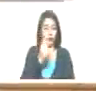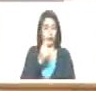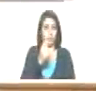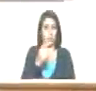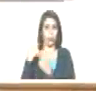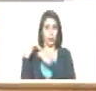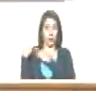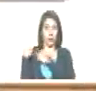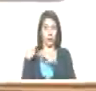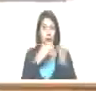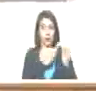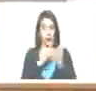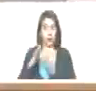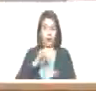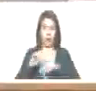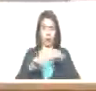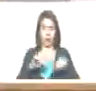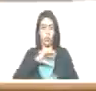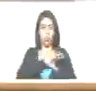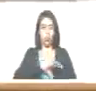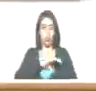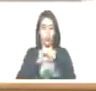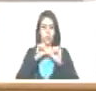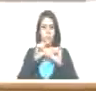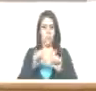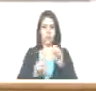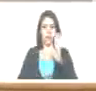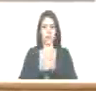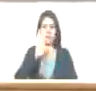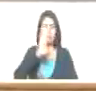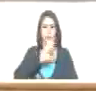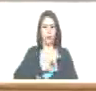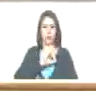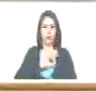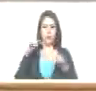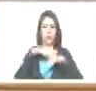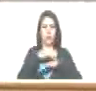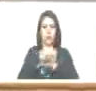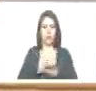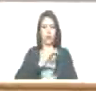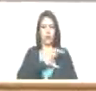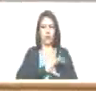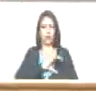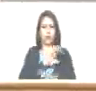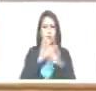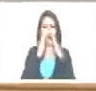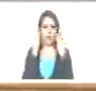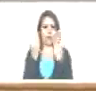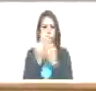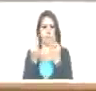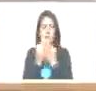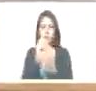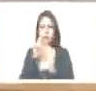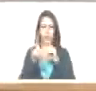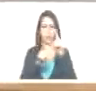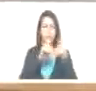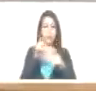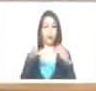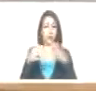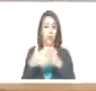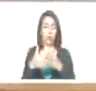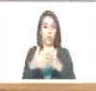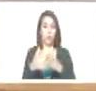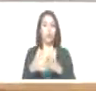coordinación con la Comisión Permanente de Desarrollo Social Integral, la Comisión Permanente de Familia y en consulta con el equipo de consultoría